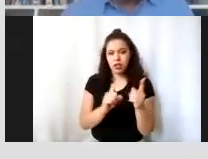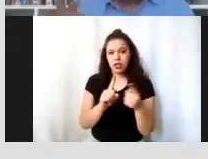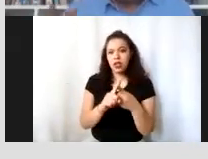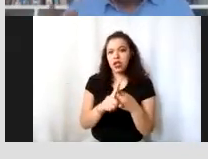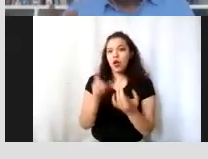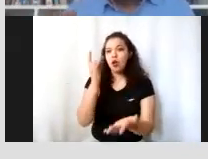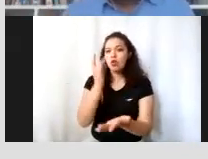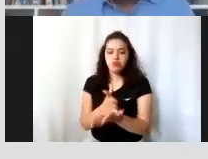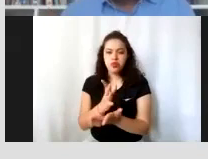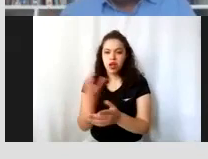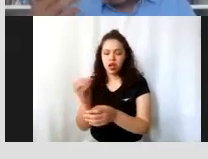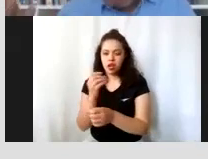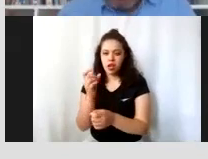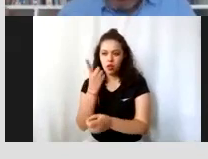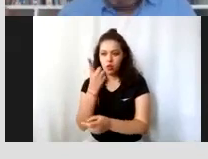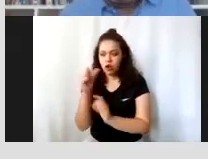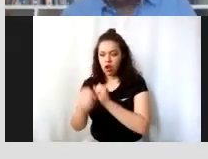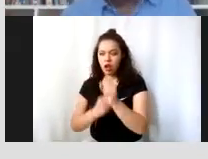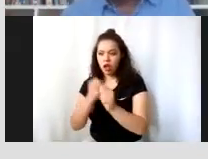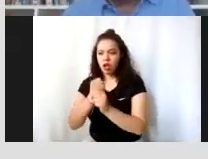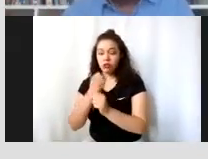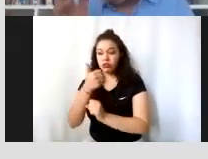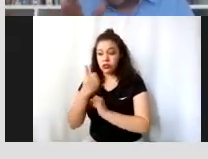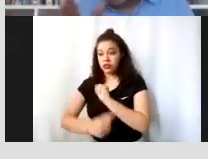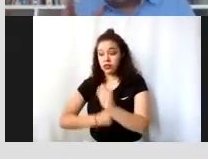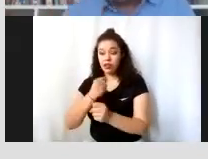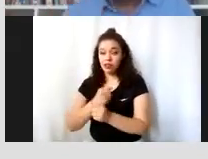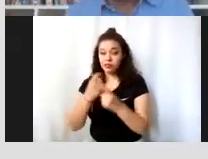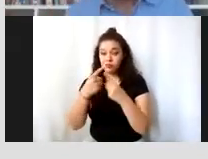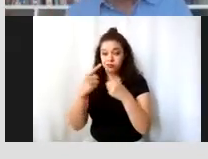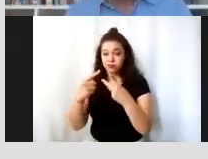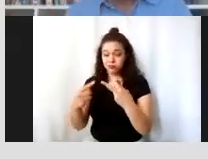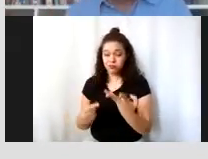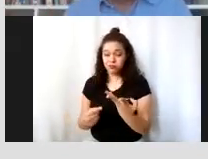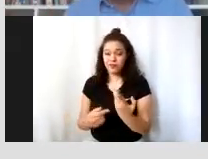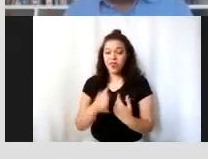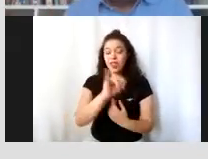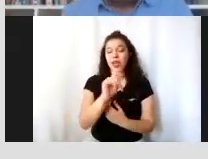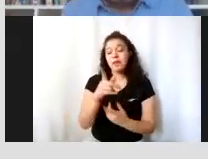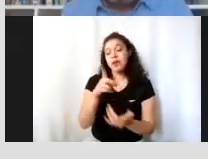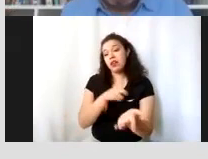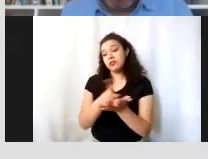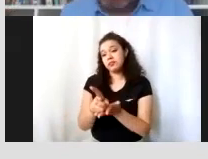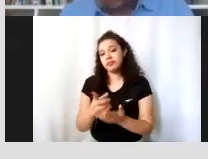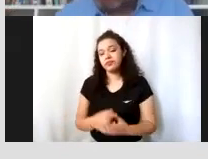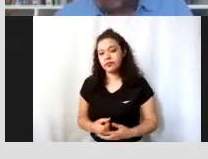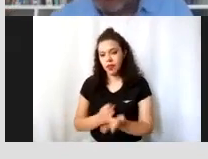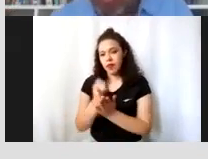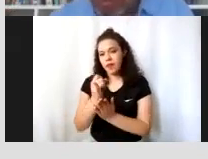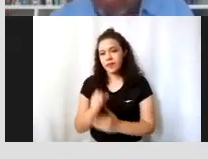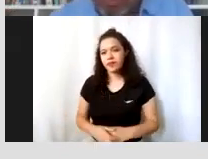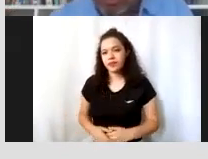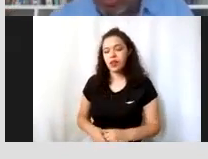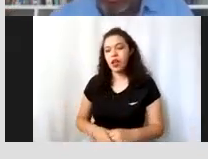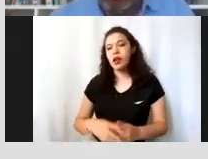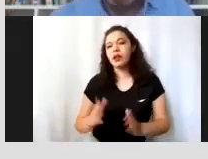ocasión, un año, durante 6 años, etcétera. Eso depende de cada IAP. ¿Alguien quería participar?